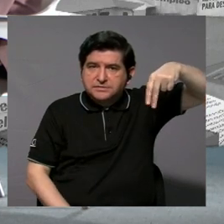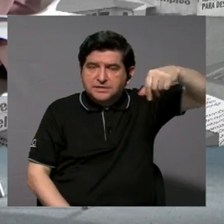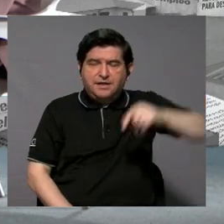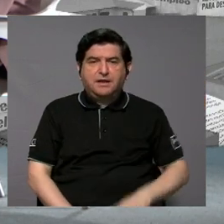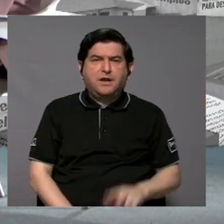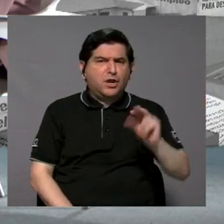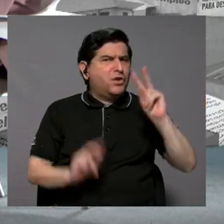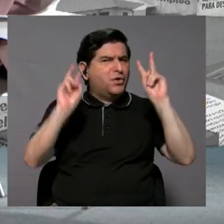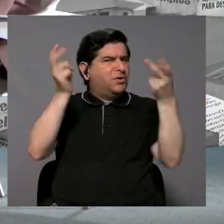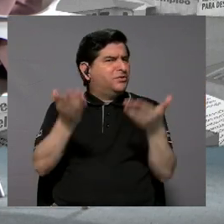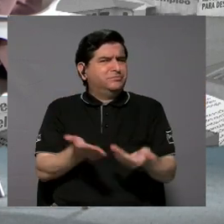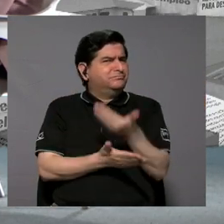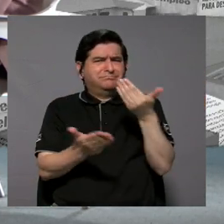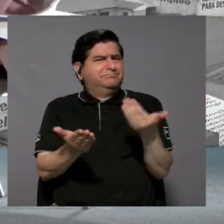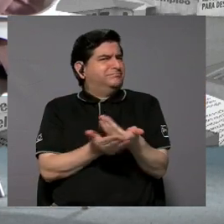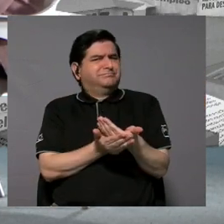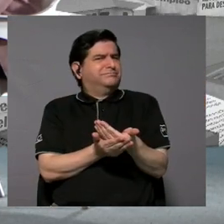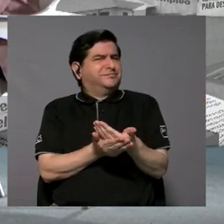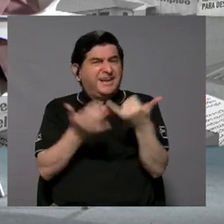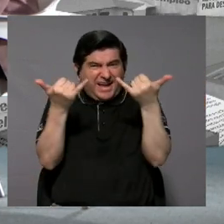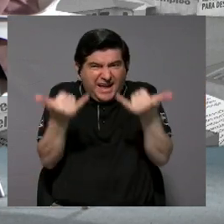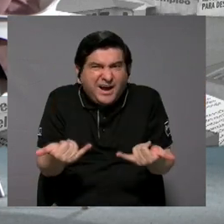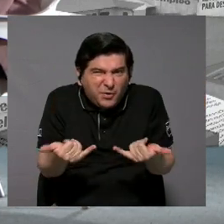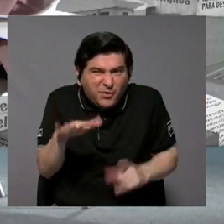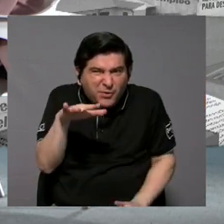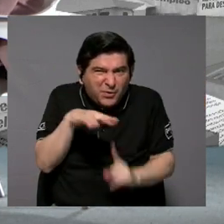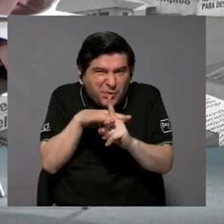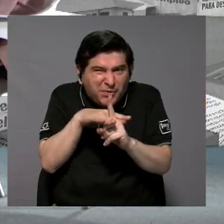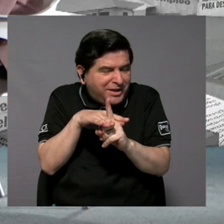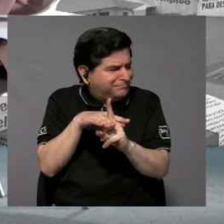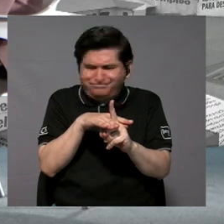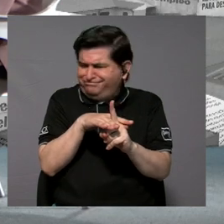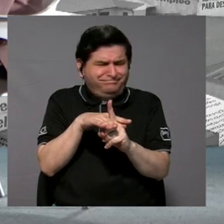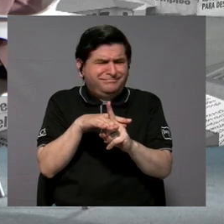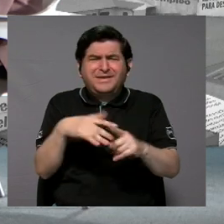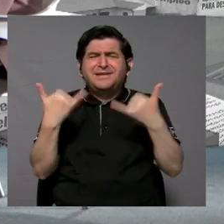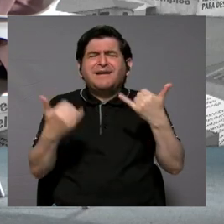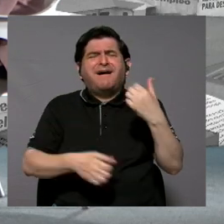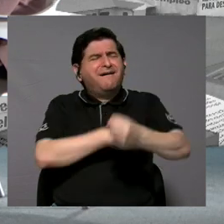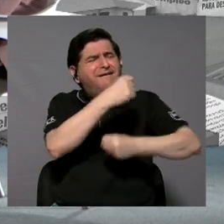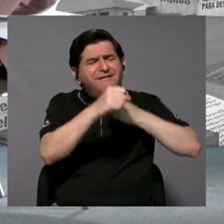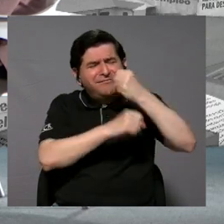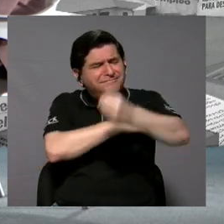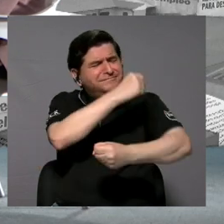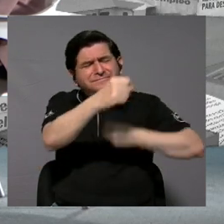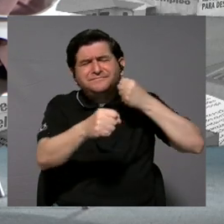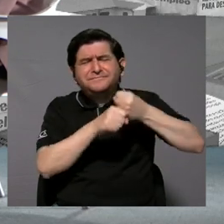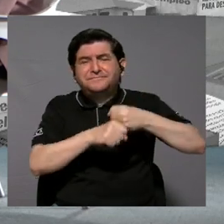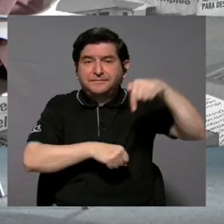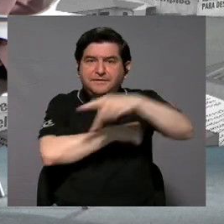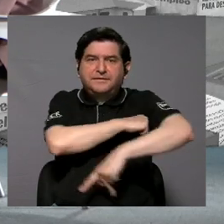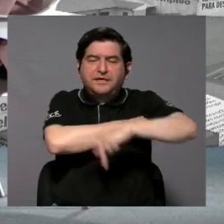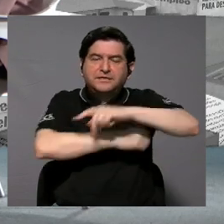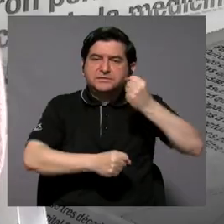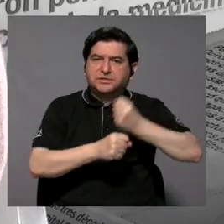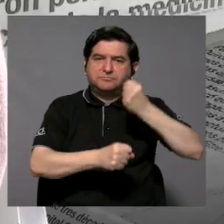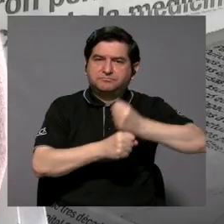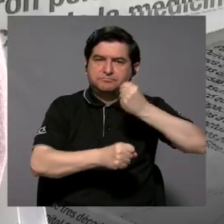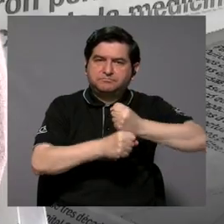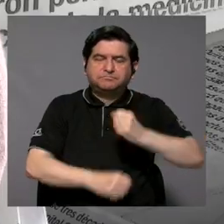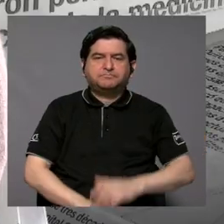No es un tema nuevo, no es algo que ahorita sale a la luz. Esto tiene años de estar ya en el país